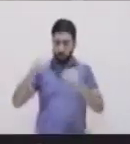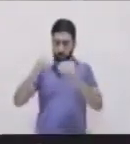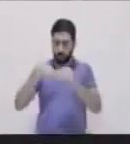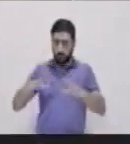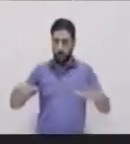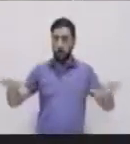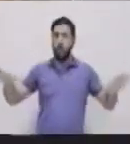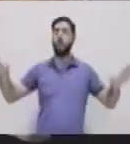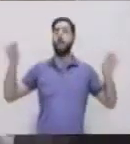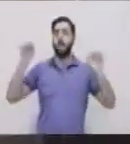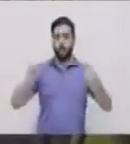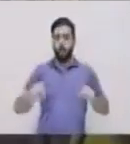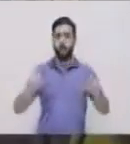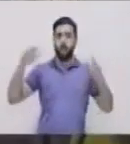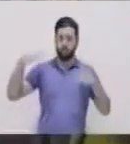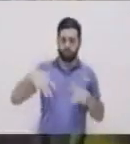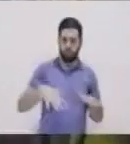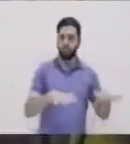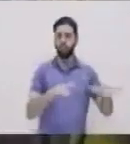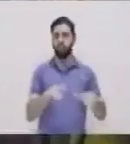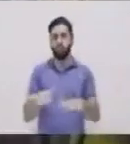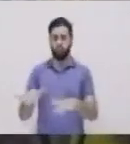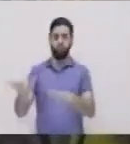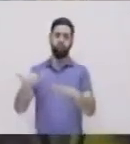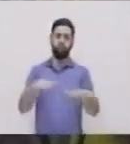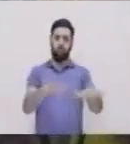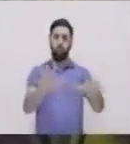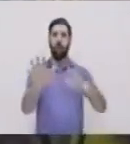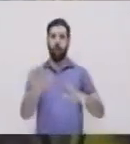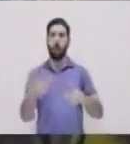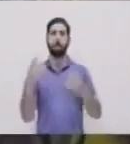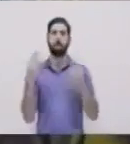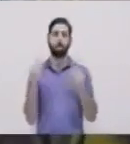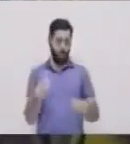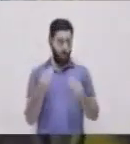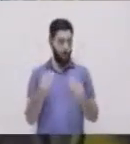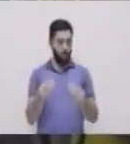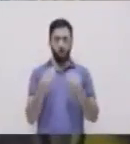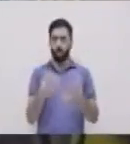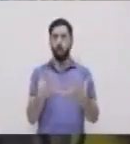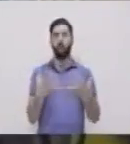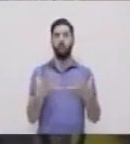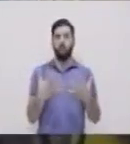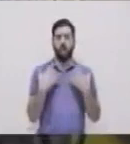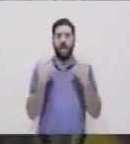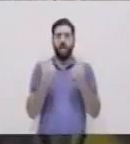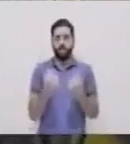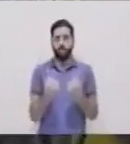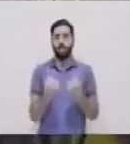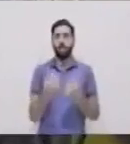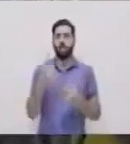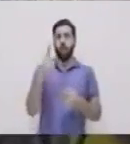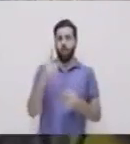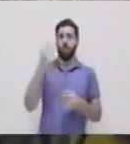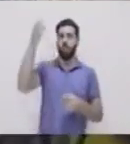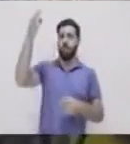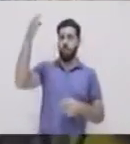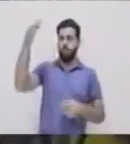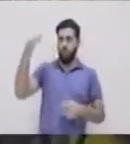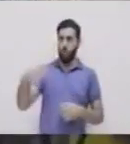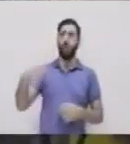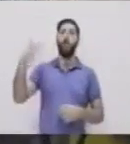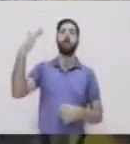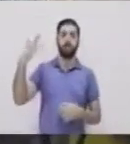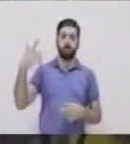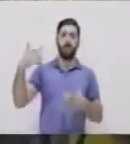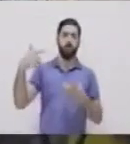puede convertir en un torrente, en un caudal. Mucha energía puede salir de un río